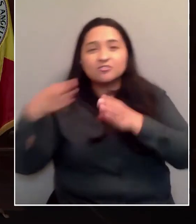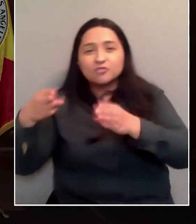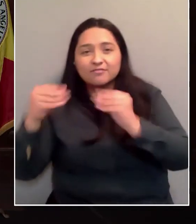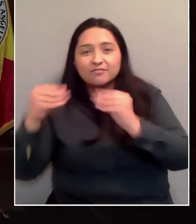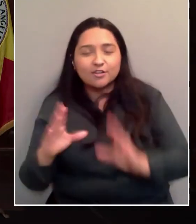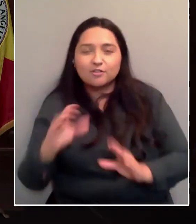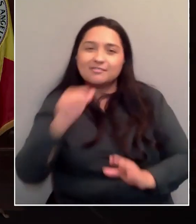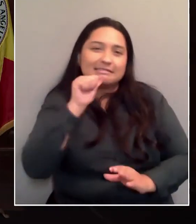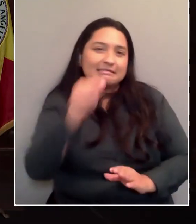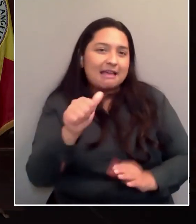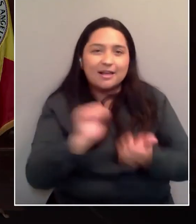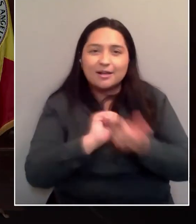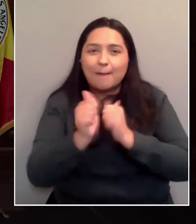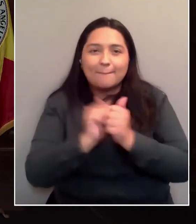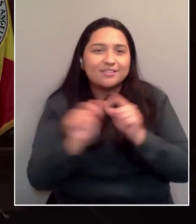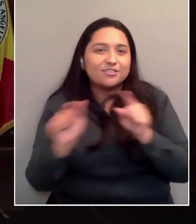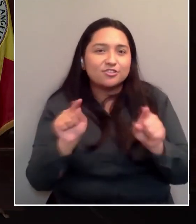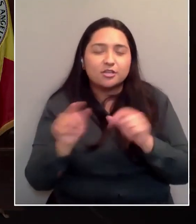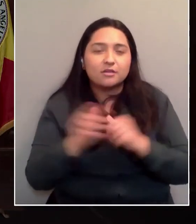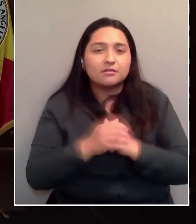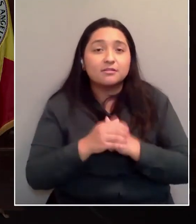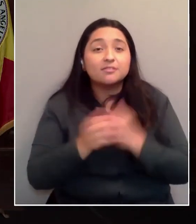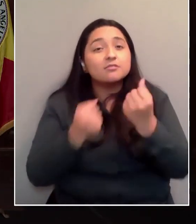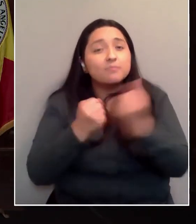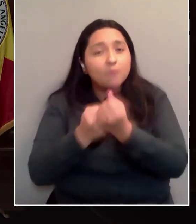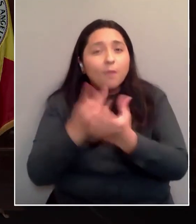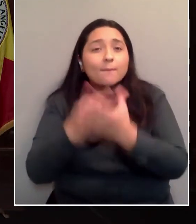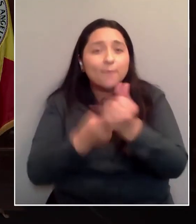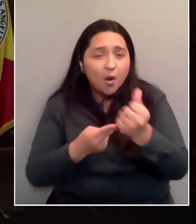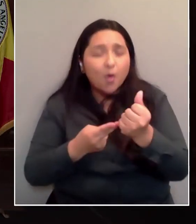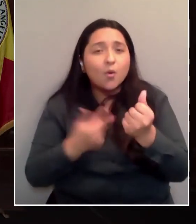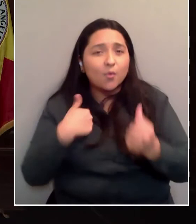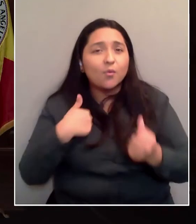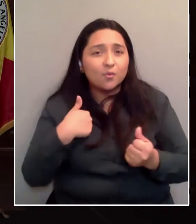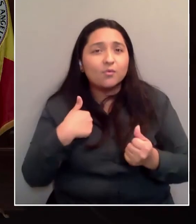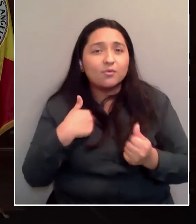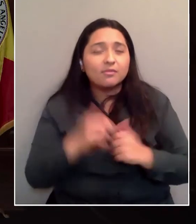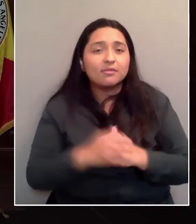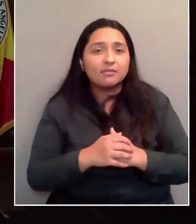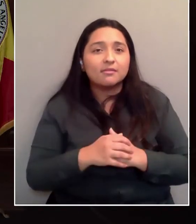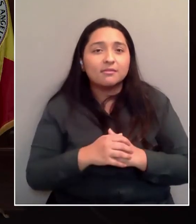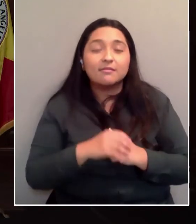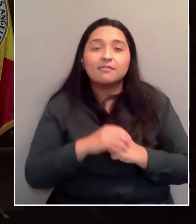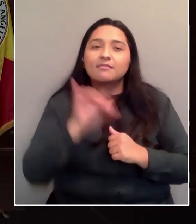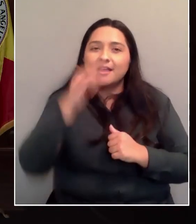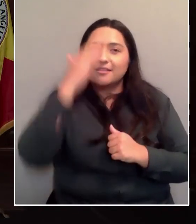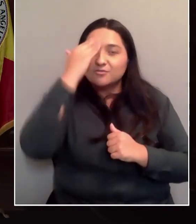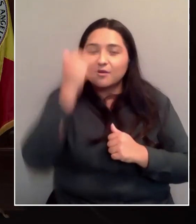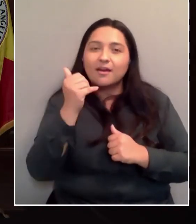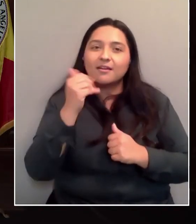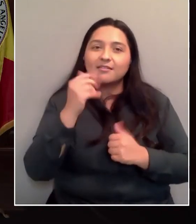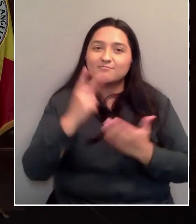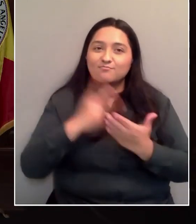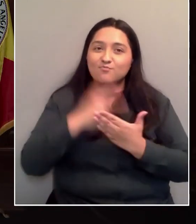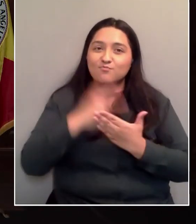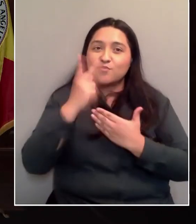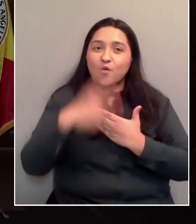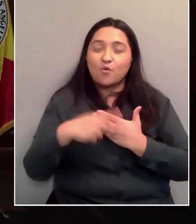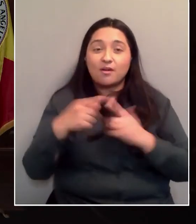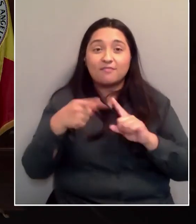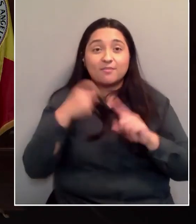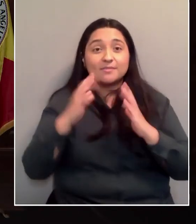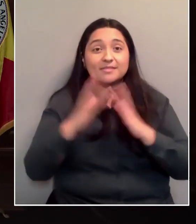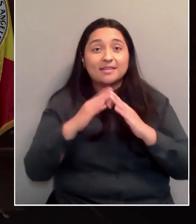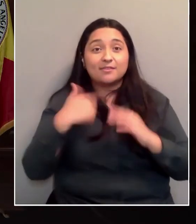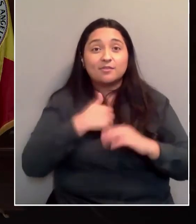Yo apoyo los dos. Por eso, nuestros programas de asistencia financiera es no solamente por